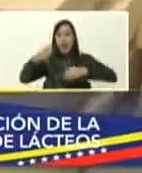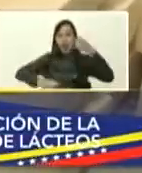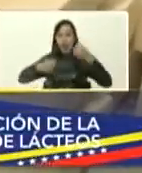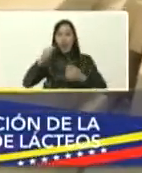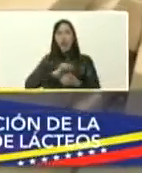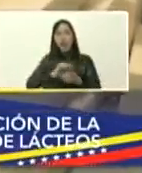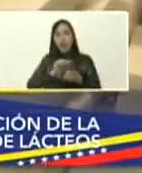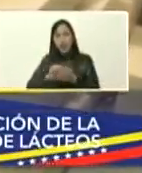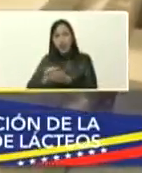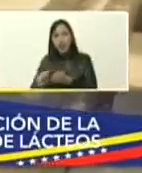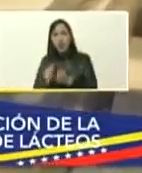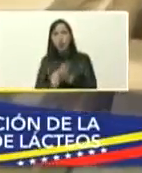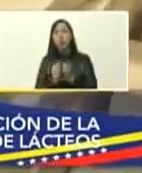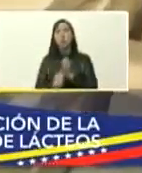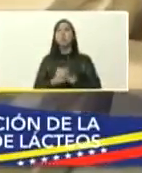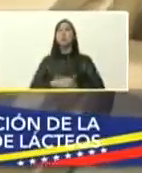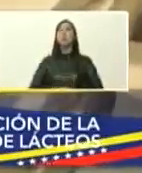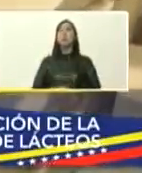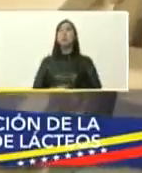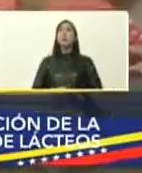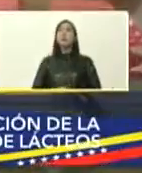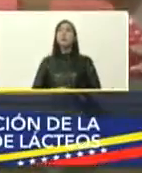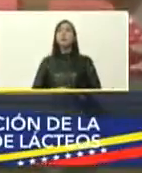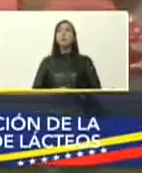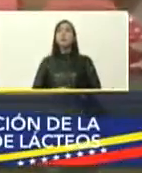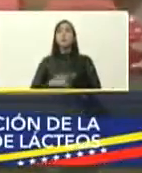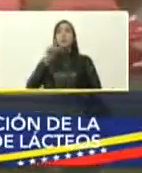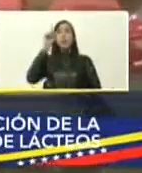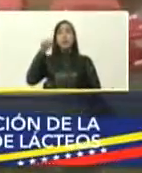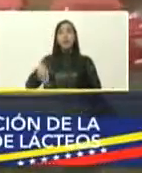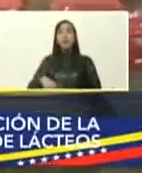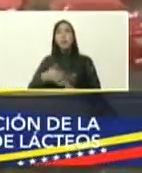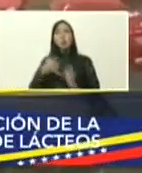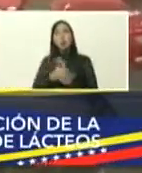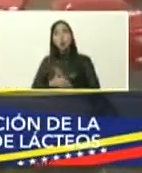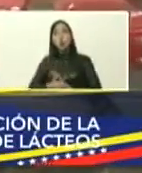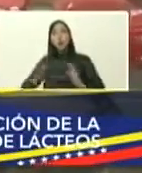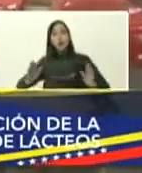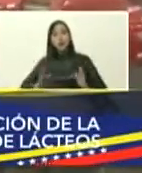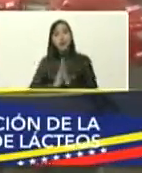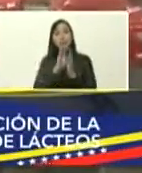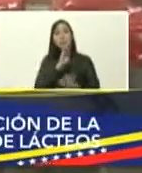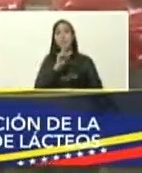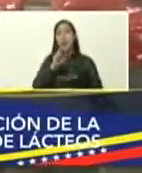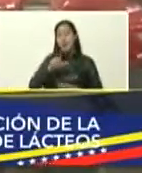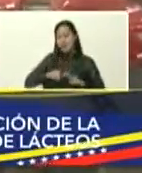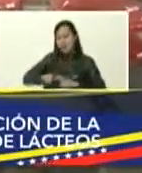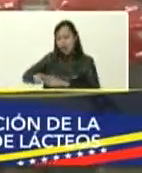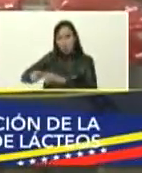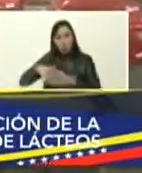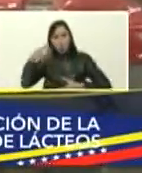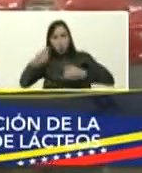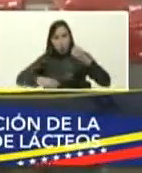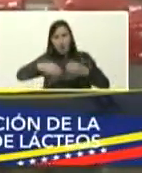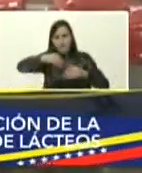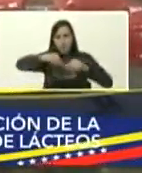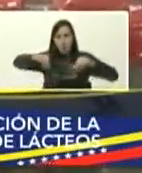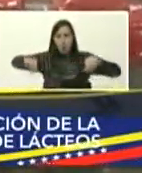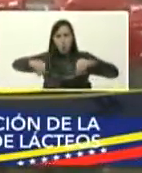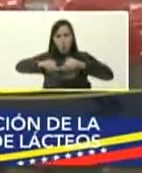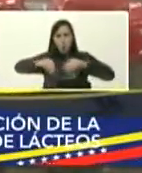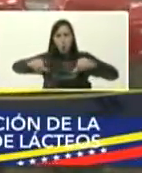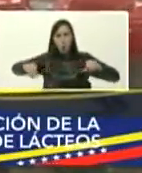queso, una en Santa Bárbara del Zulia para procesar leche en polvo. Esta